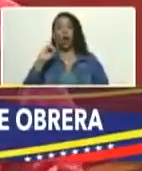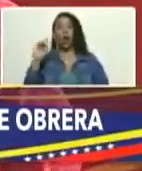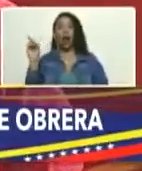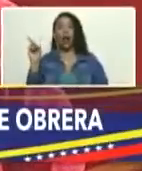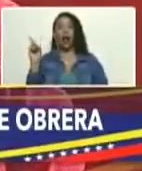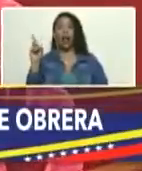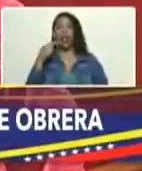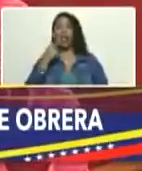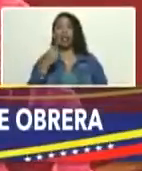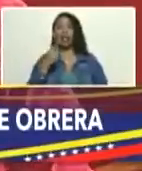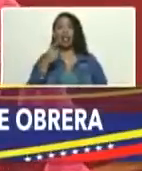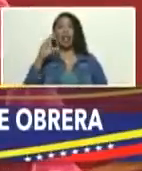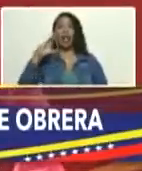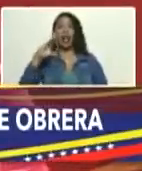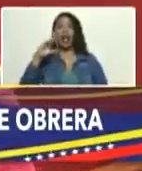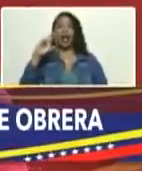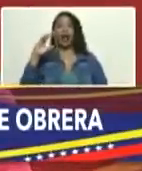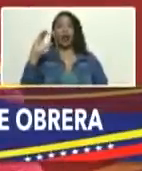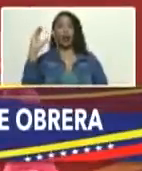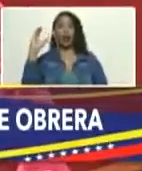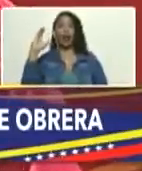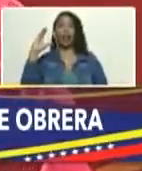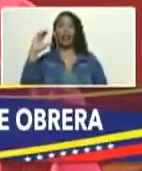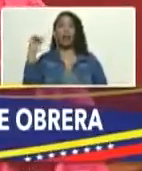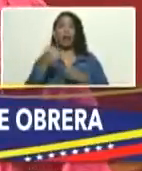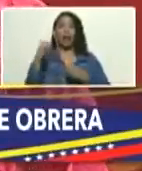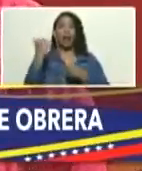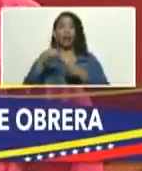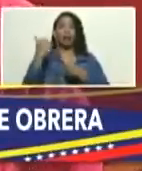Pacheco es de Cabima.